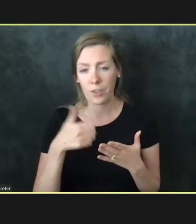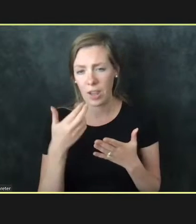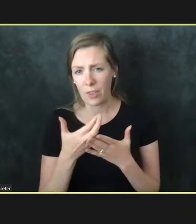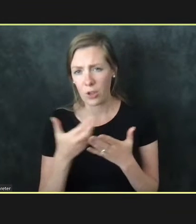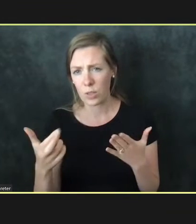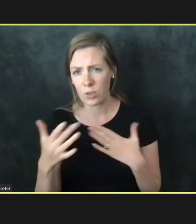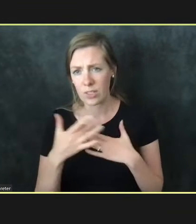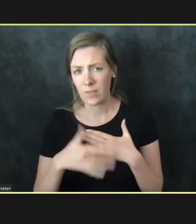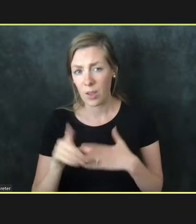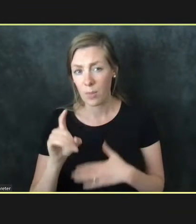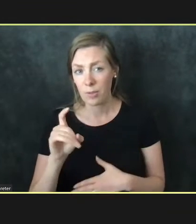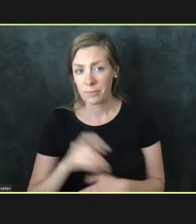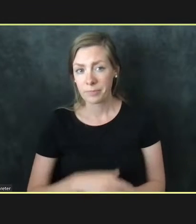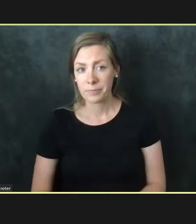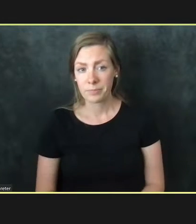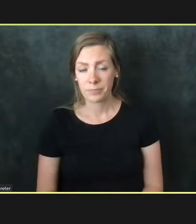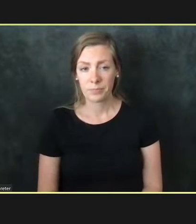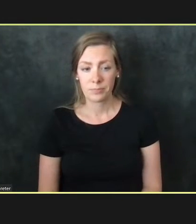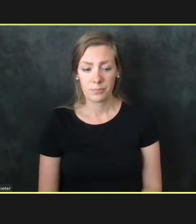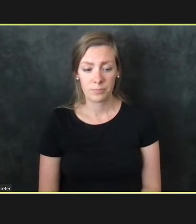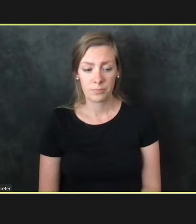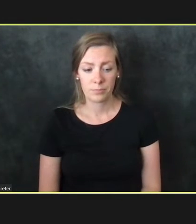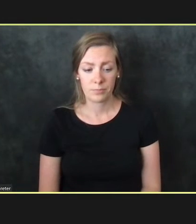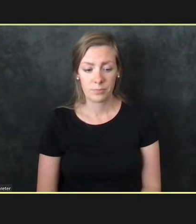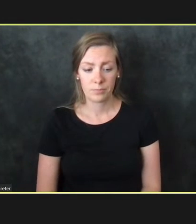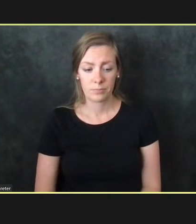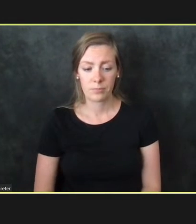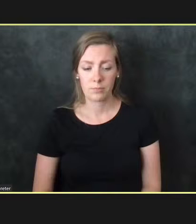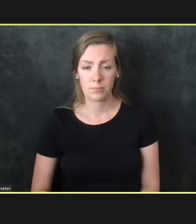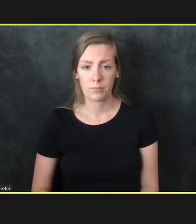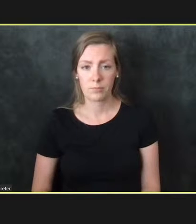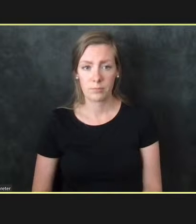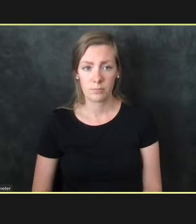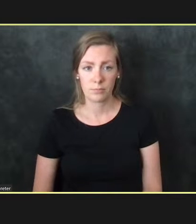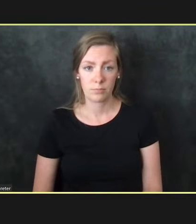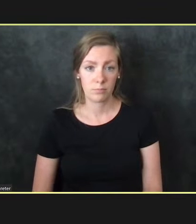que los niveles de agua van a bajar, que hay recursos